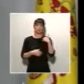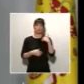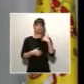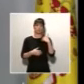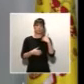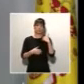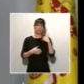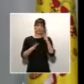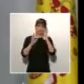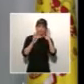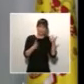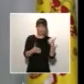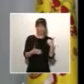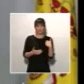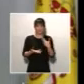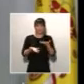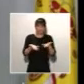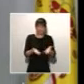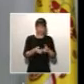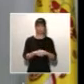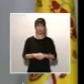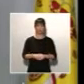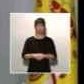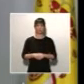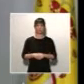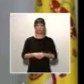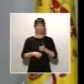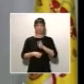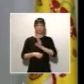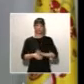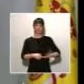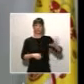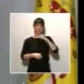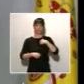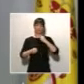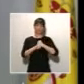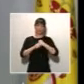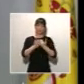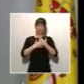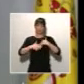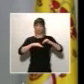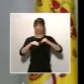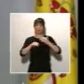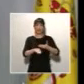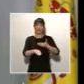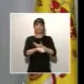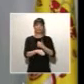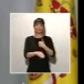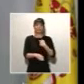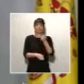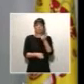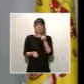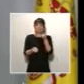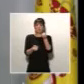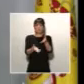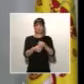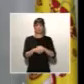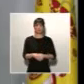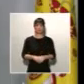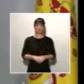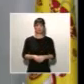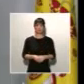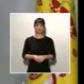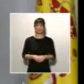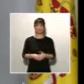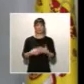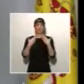dar cuenta de la actividad diaria de la Policía Nacional, quisiera hacer una pequeña observación. Ayer, a pesar de las prohibiciones del Real